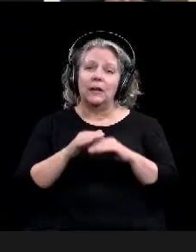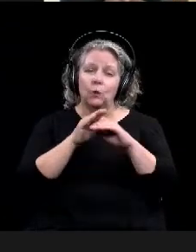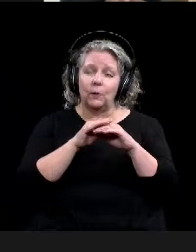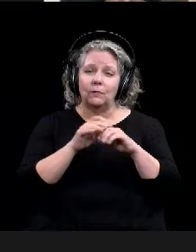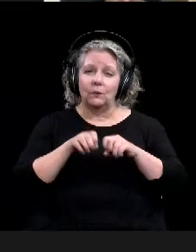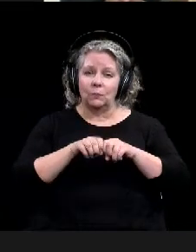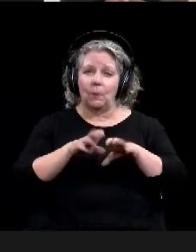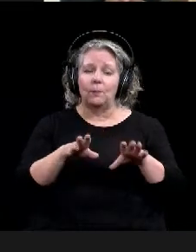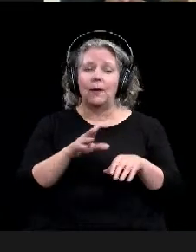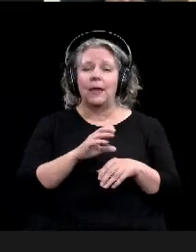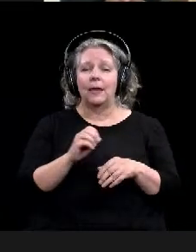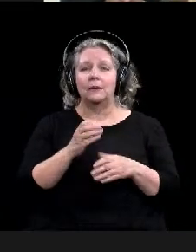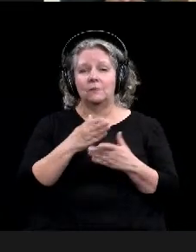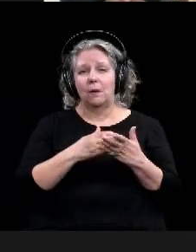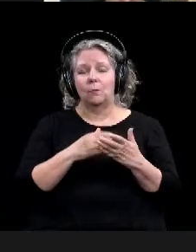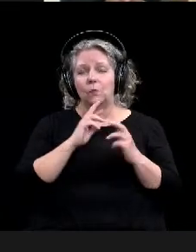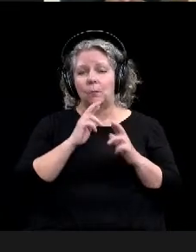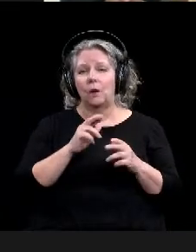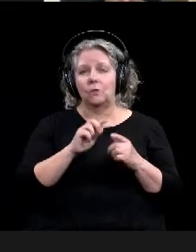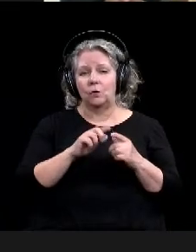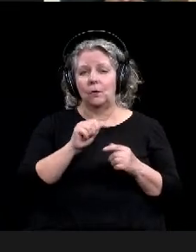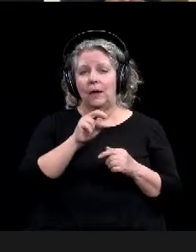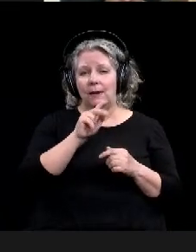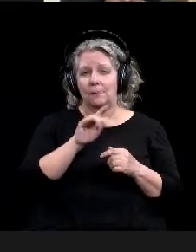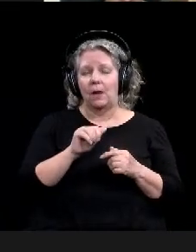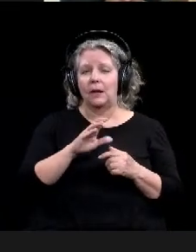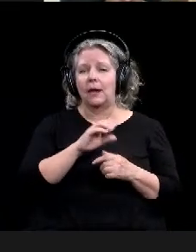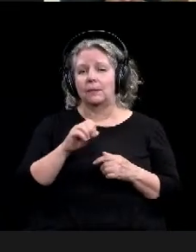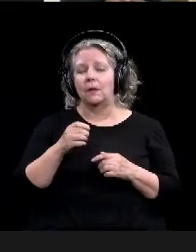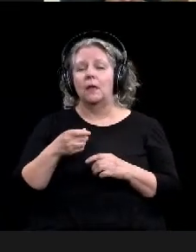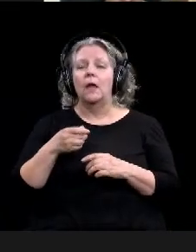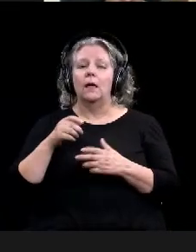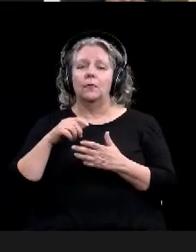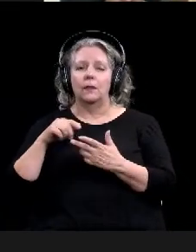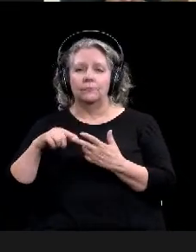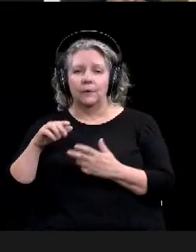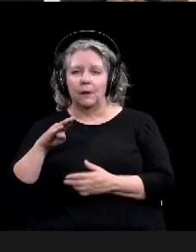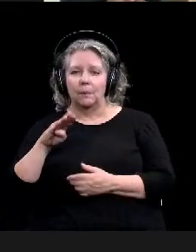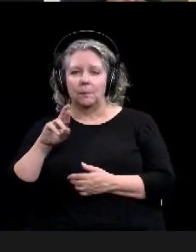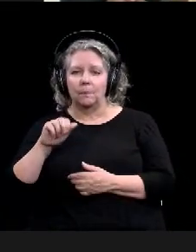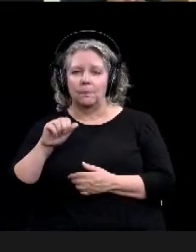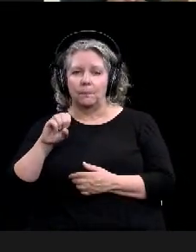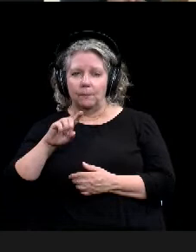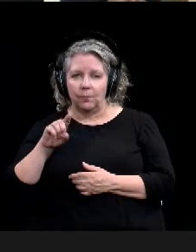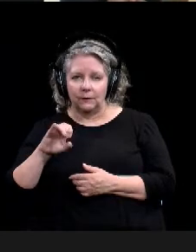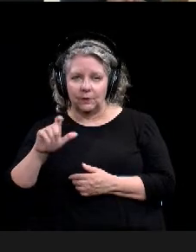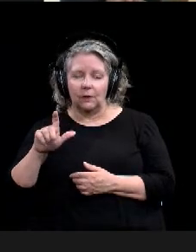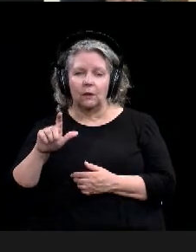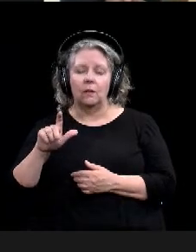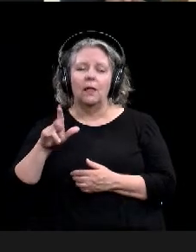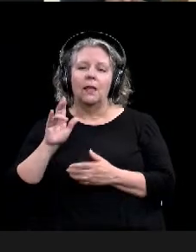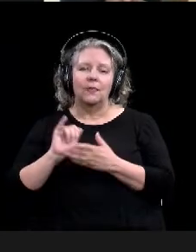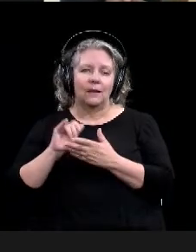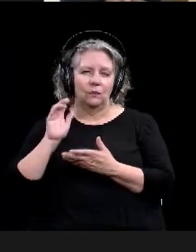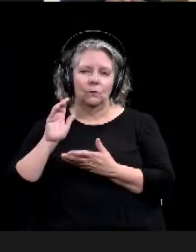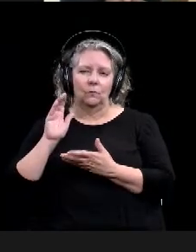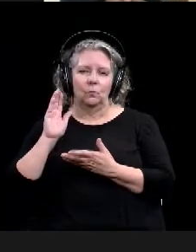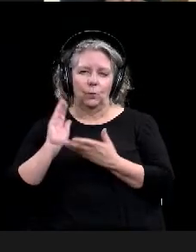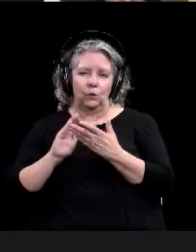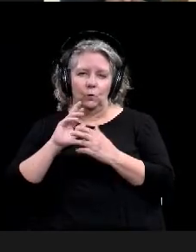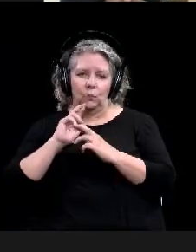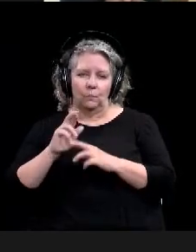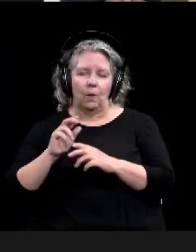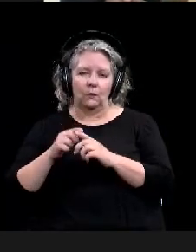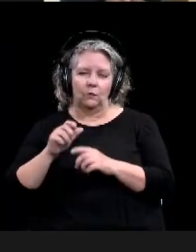brasil eso se ha respondido a bueno con anticuerpos y dos variantes que se han